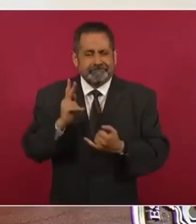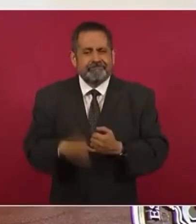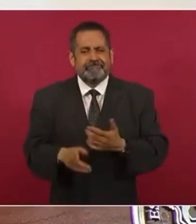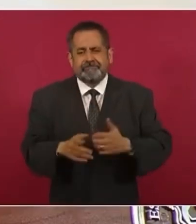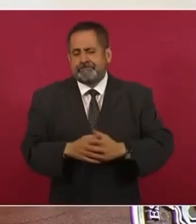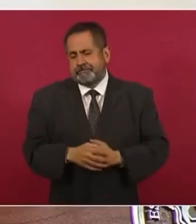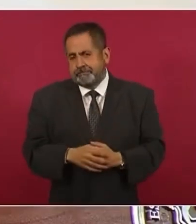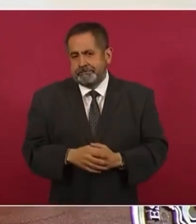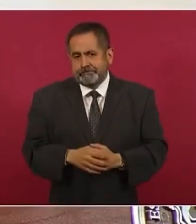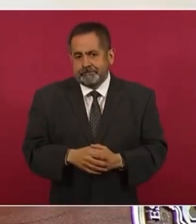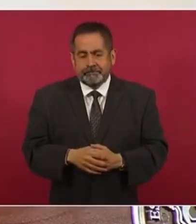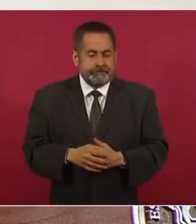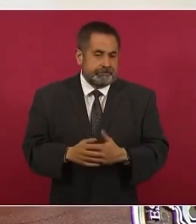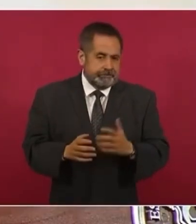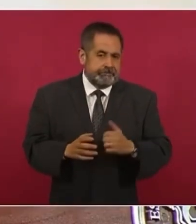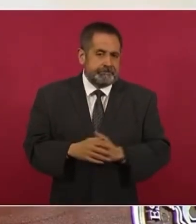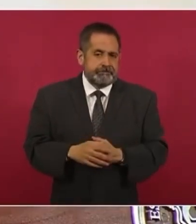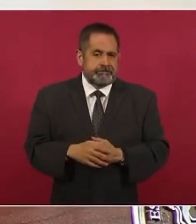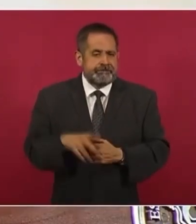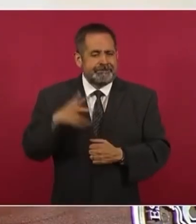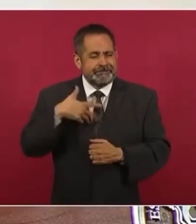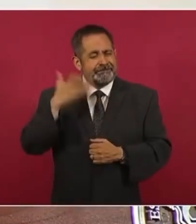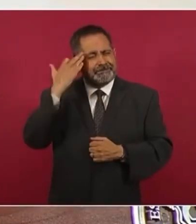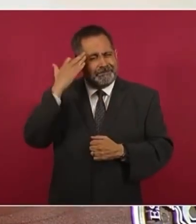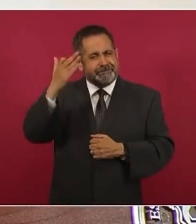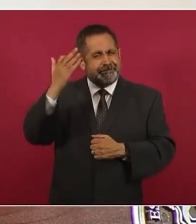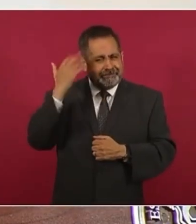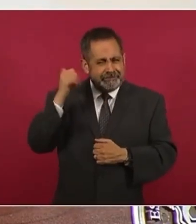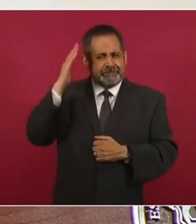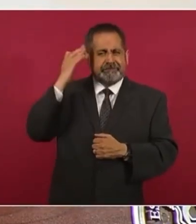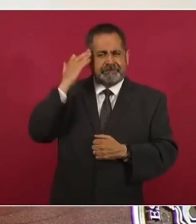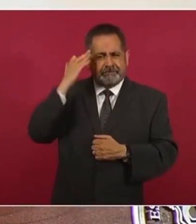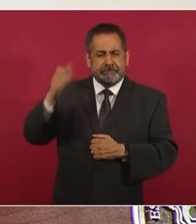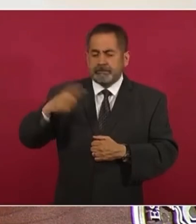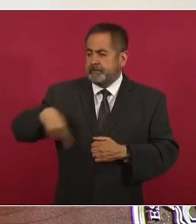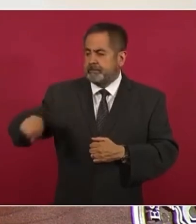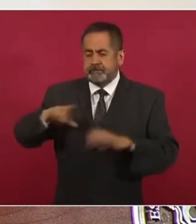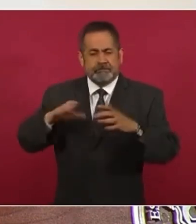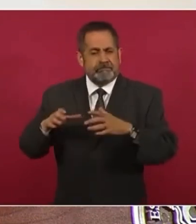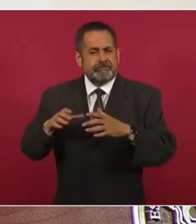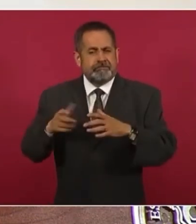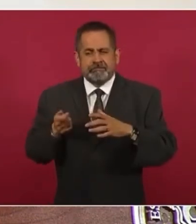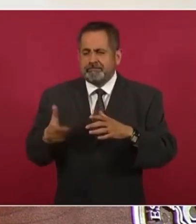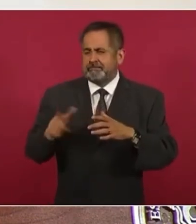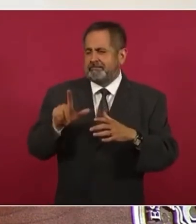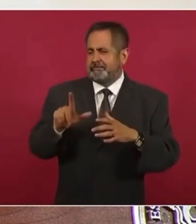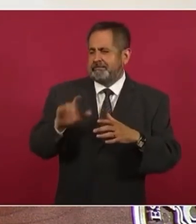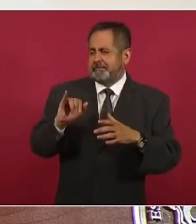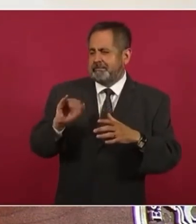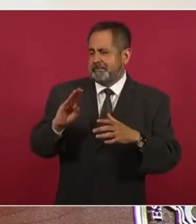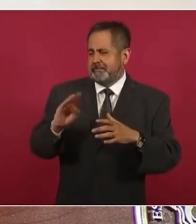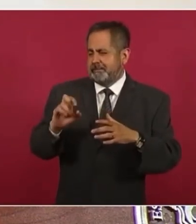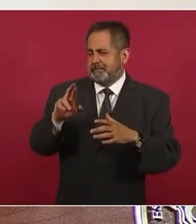En ese entonces, los liberales defendieron la República, el pueblo.